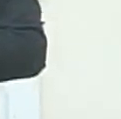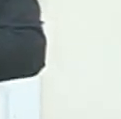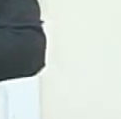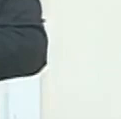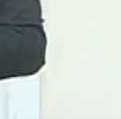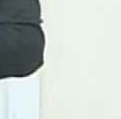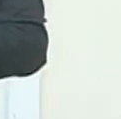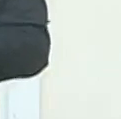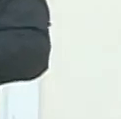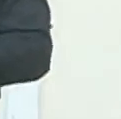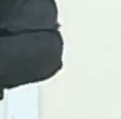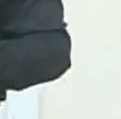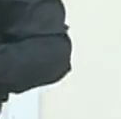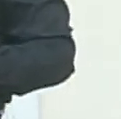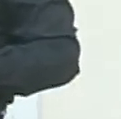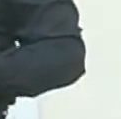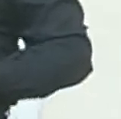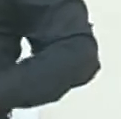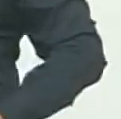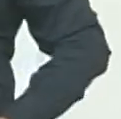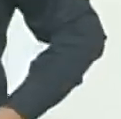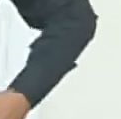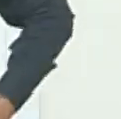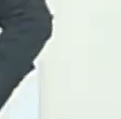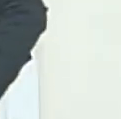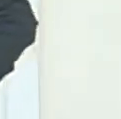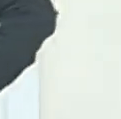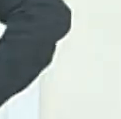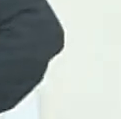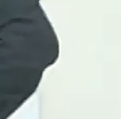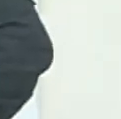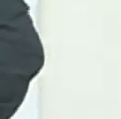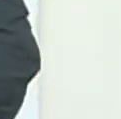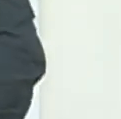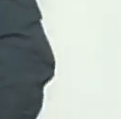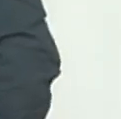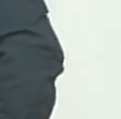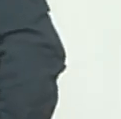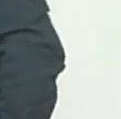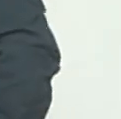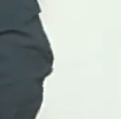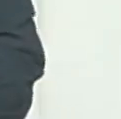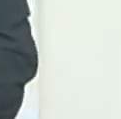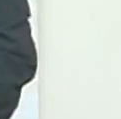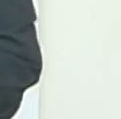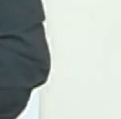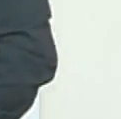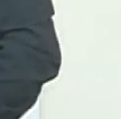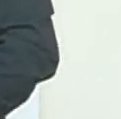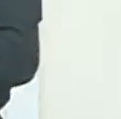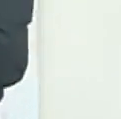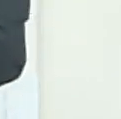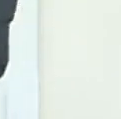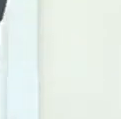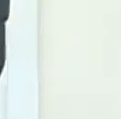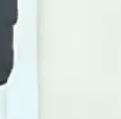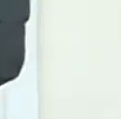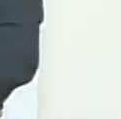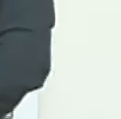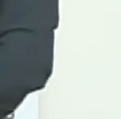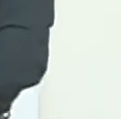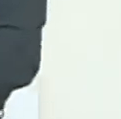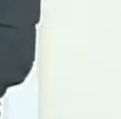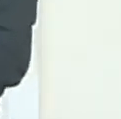Así es, nosotros establecemos contacto desde el Palacio Federal Legislativo, donde en este momento culmina la reunión de la